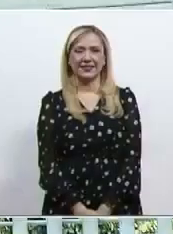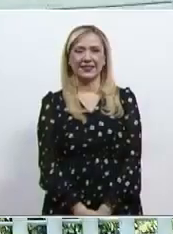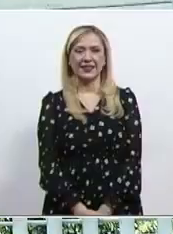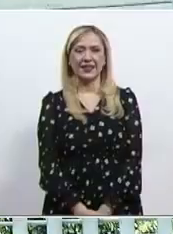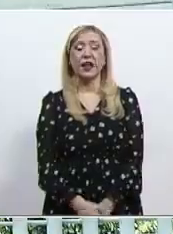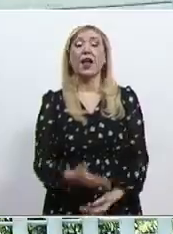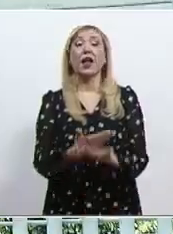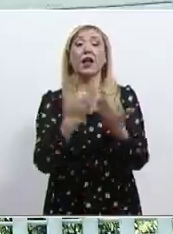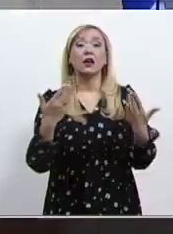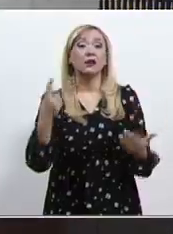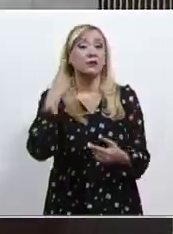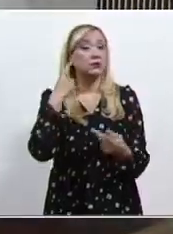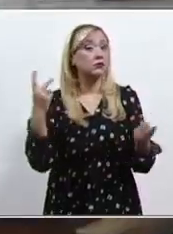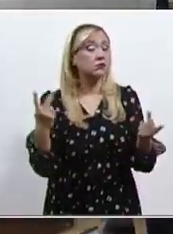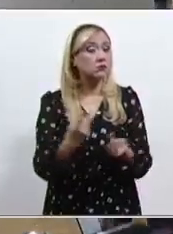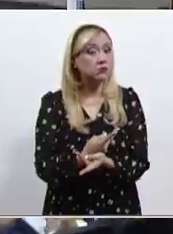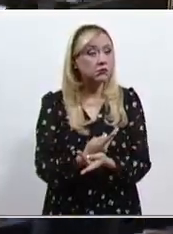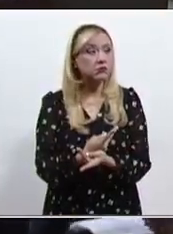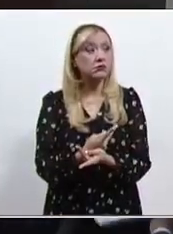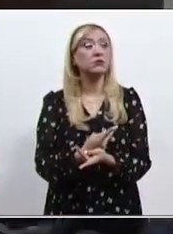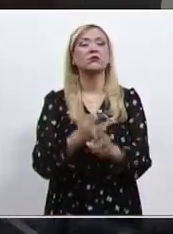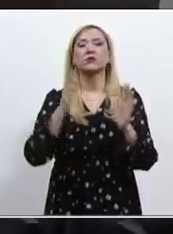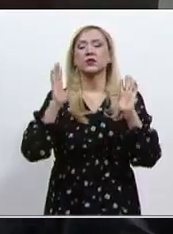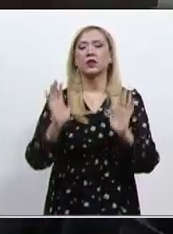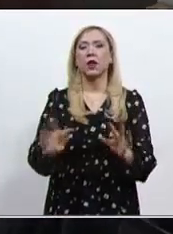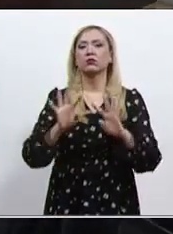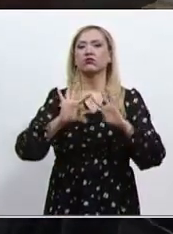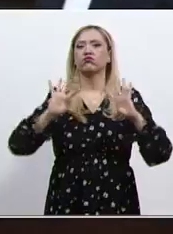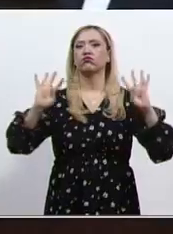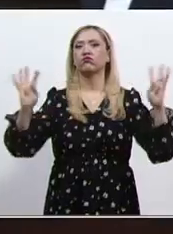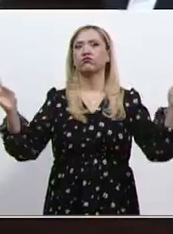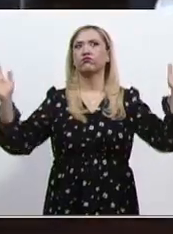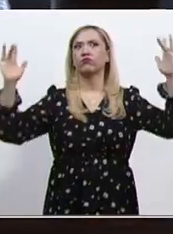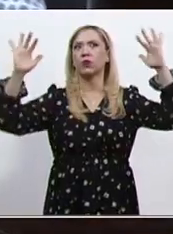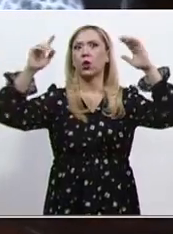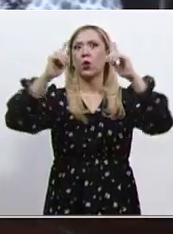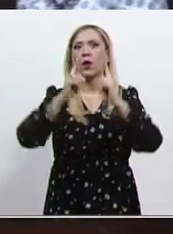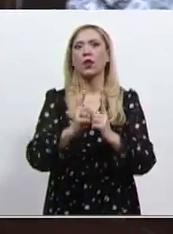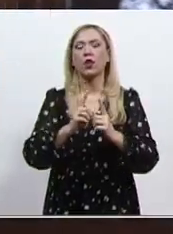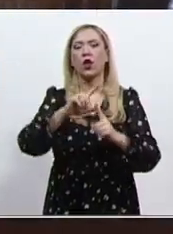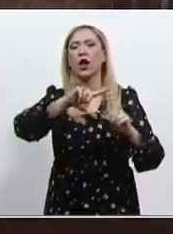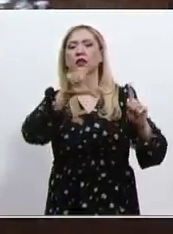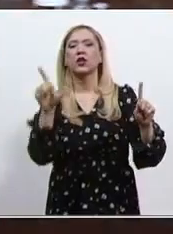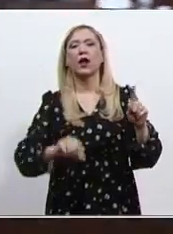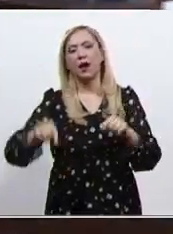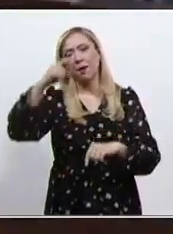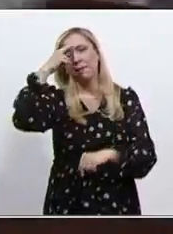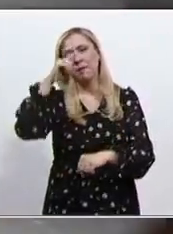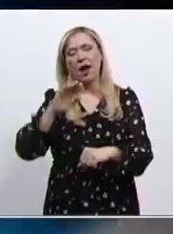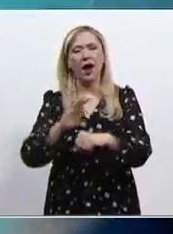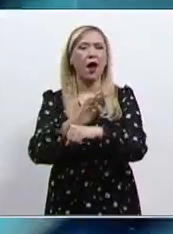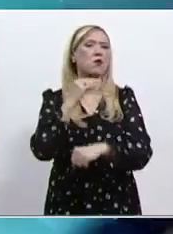al regresar se lleva a cabo el encuentro Nacional de Defensores electorales